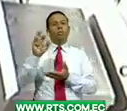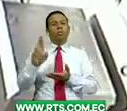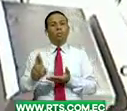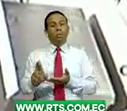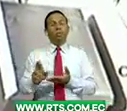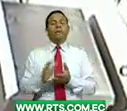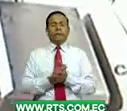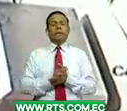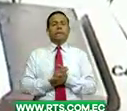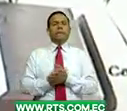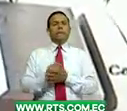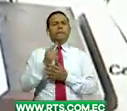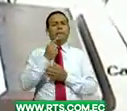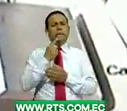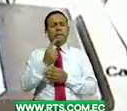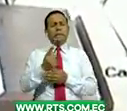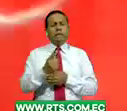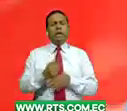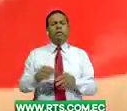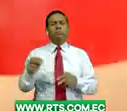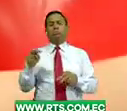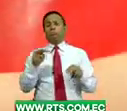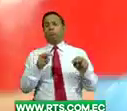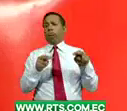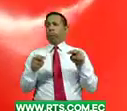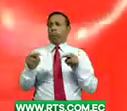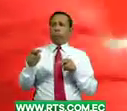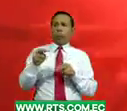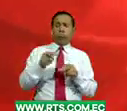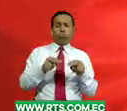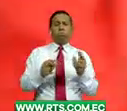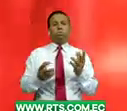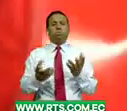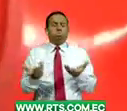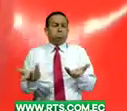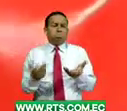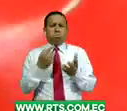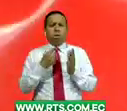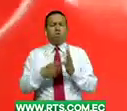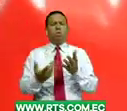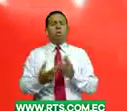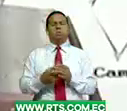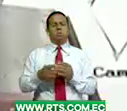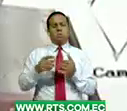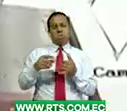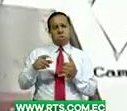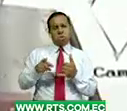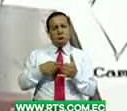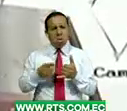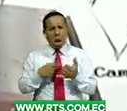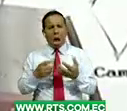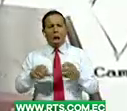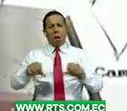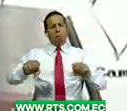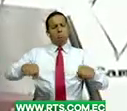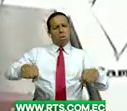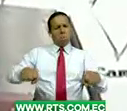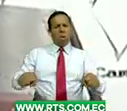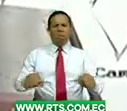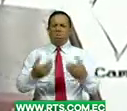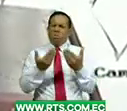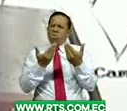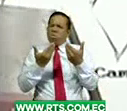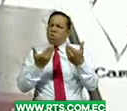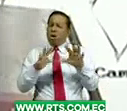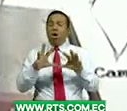suceso similar que deben observar. Ya sean celulares, sean motos, sean lo que sea. Lo preocupante del caso es que